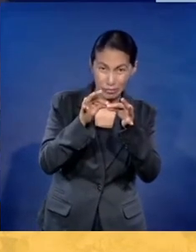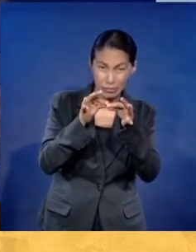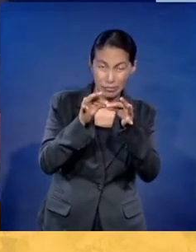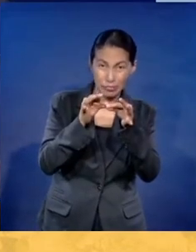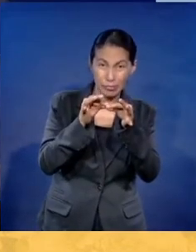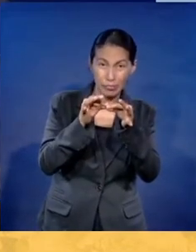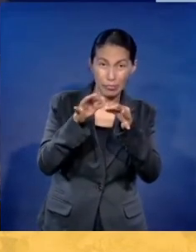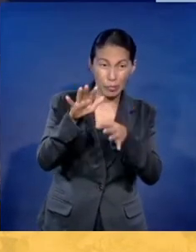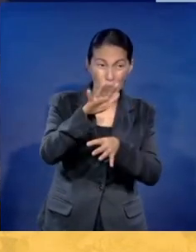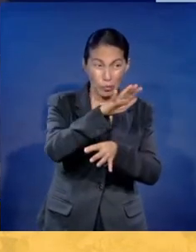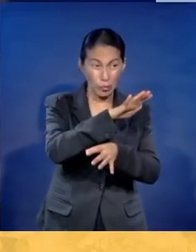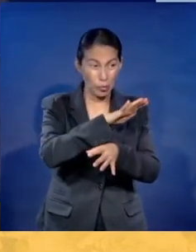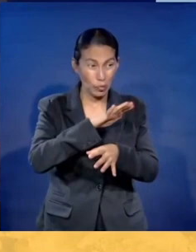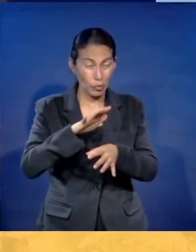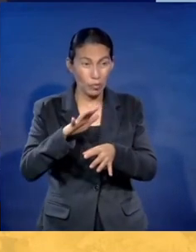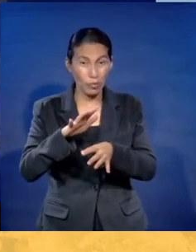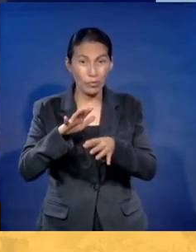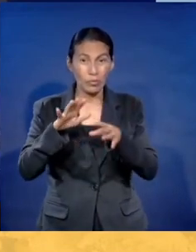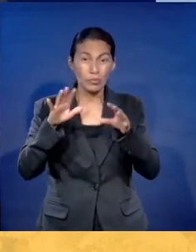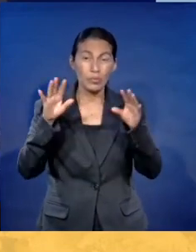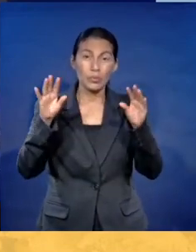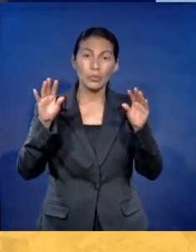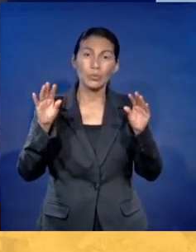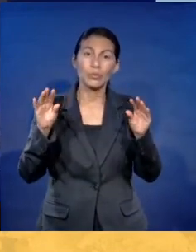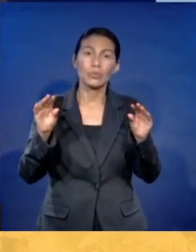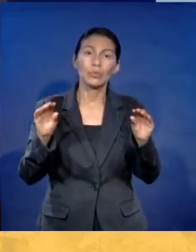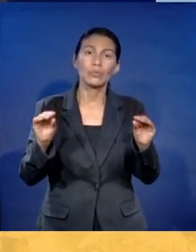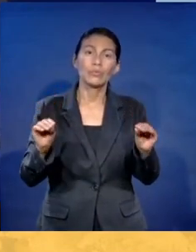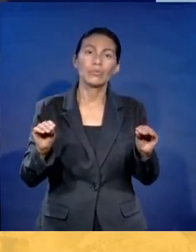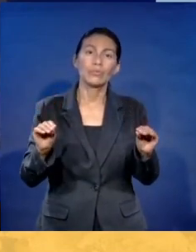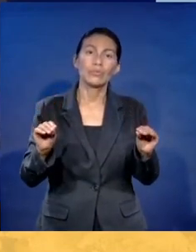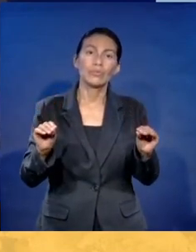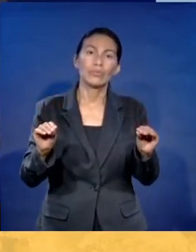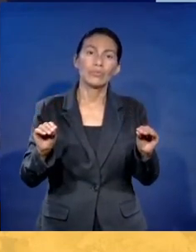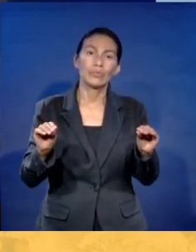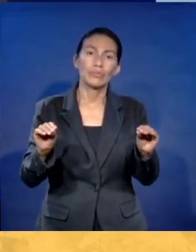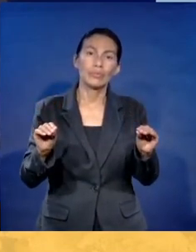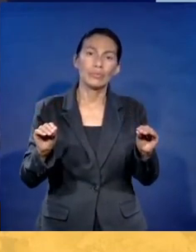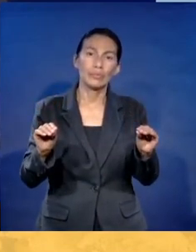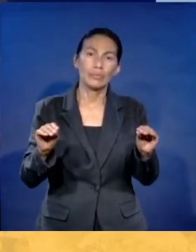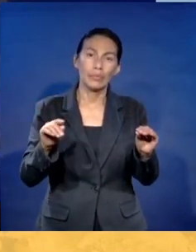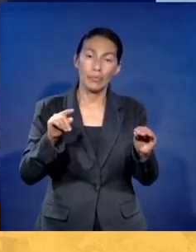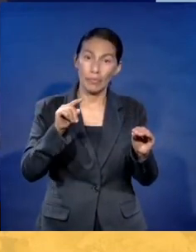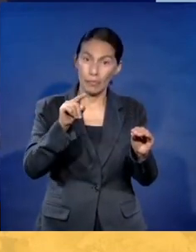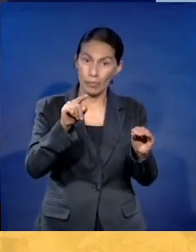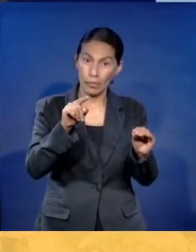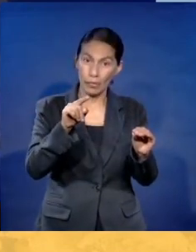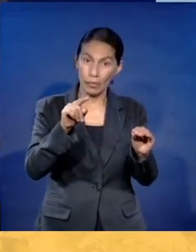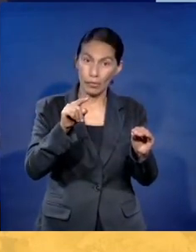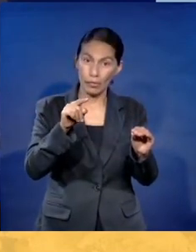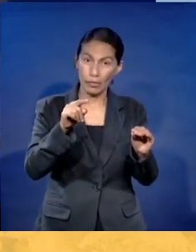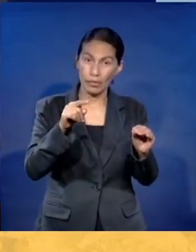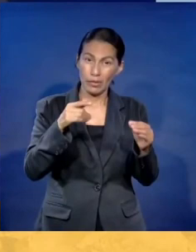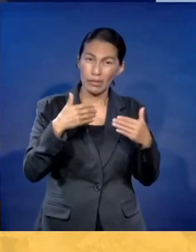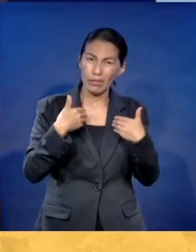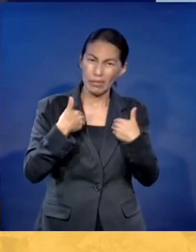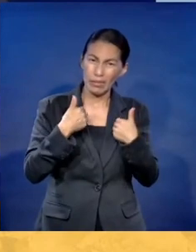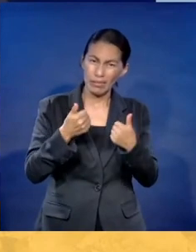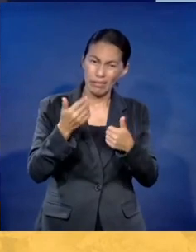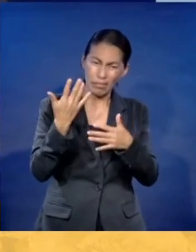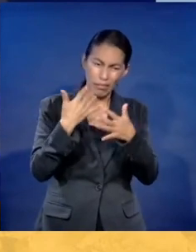de todo lo demás y escuchar detrás de las palabras con mucha atención